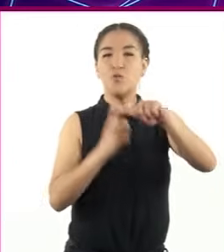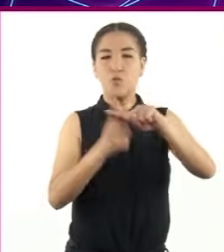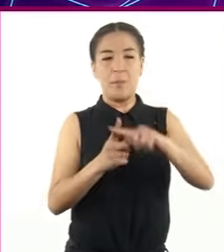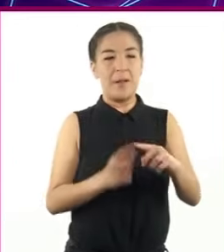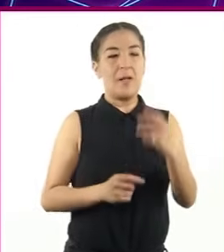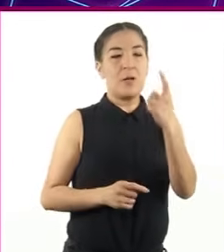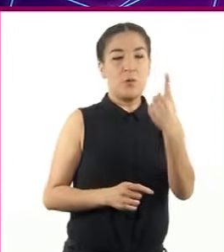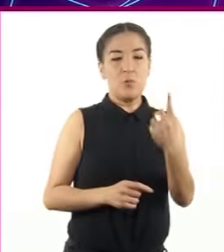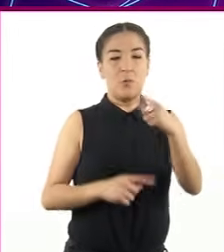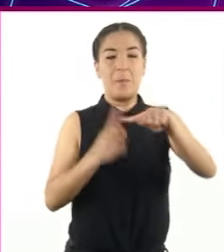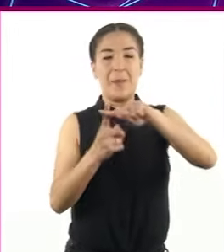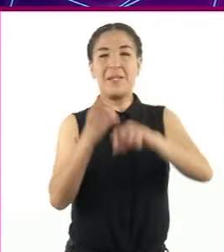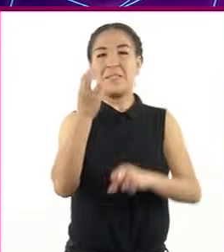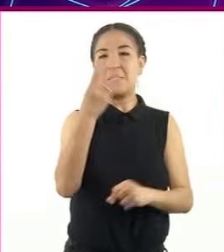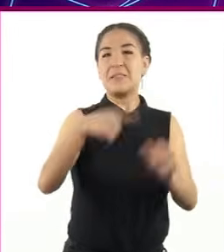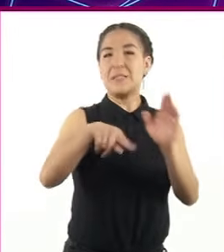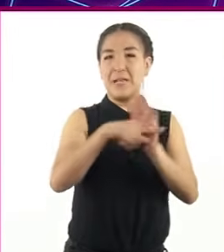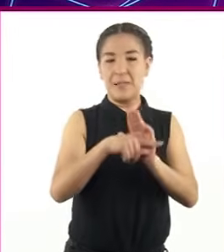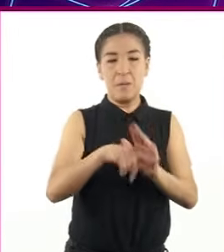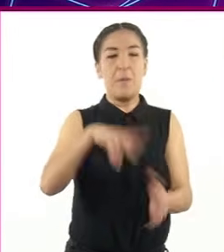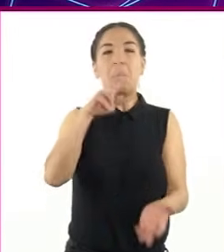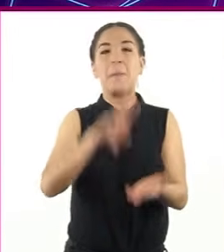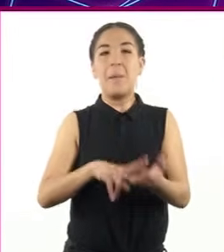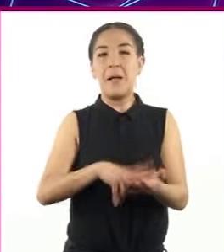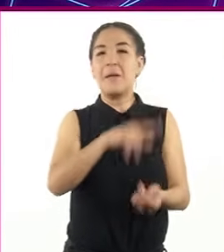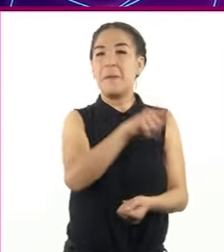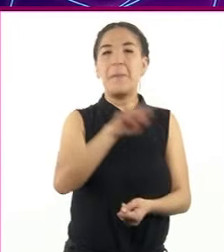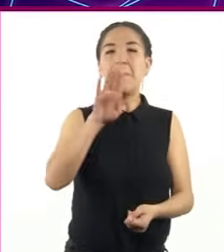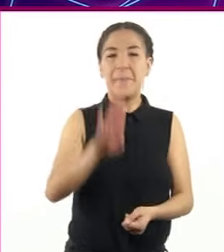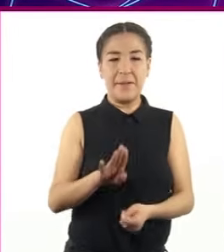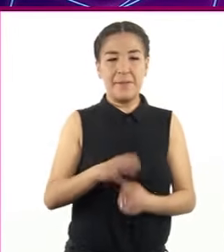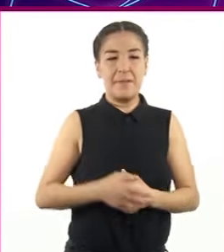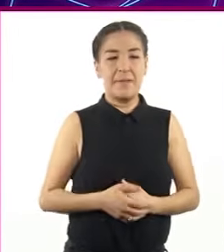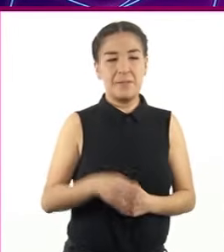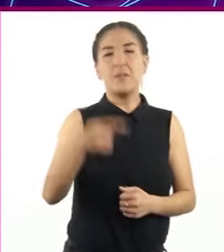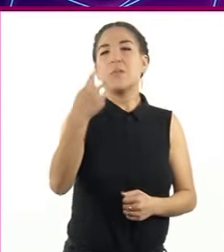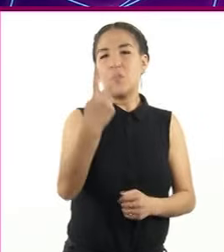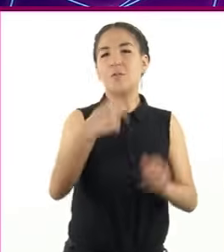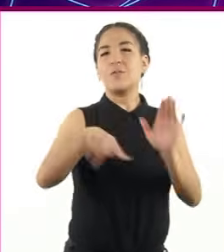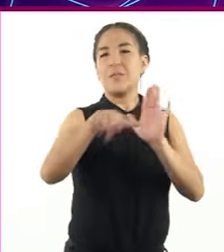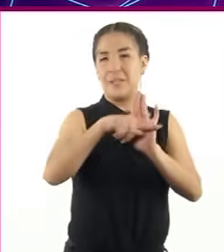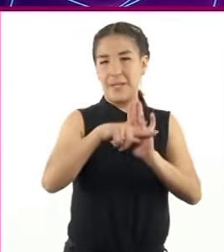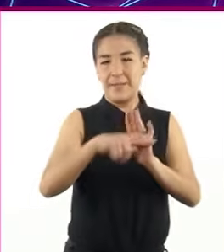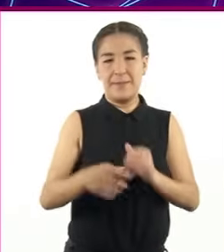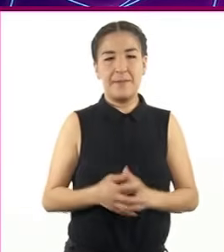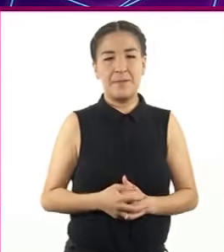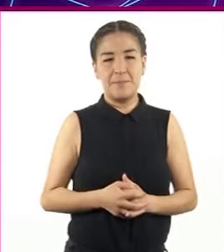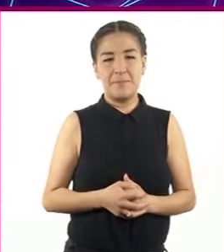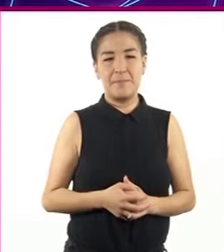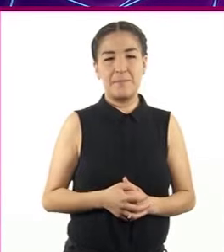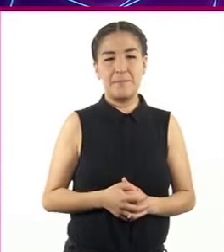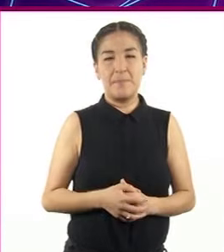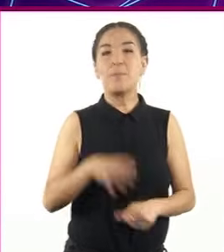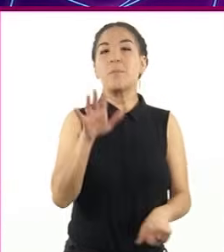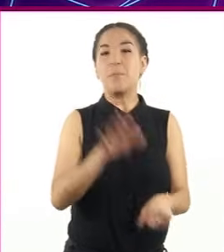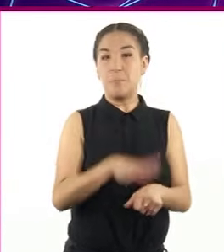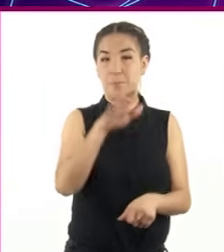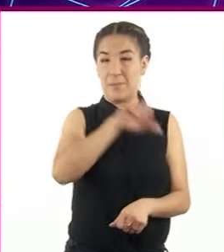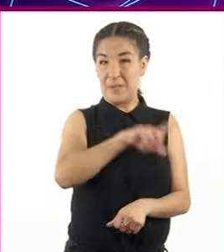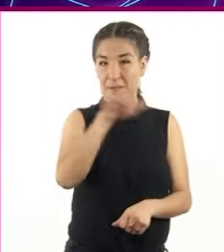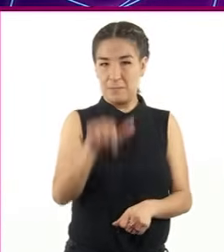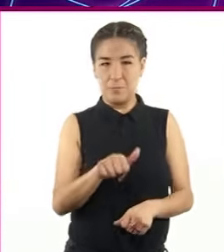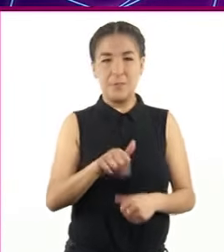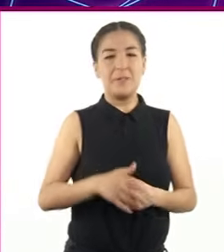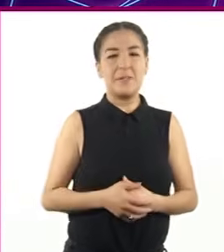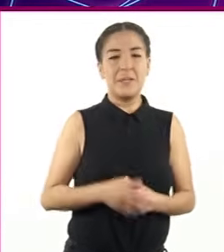negativo. Con esto se obtiene el valor de B, que es igual a 2 negativo. Por lo tanto, la